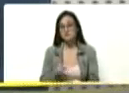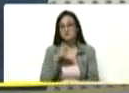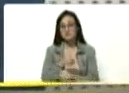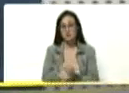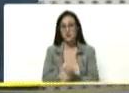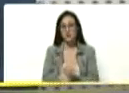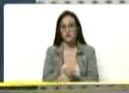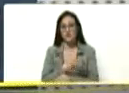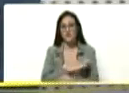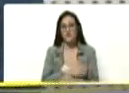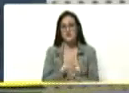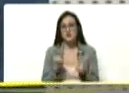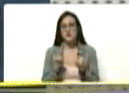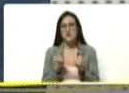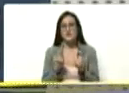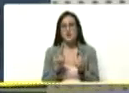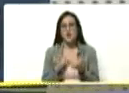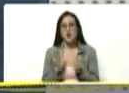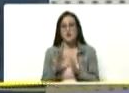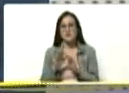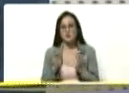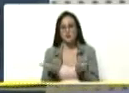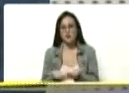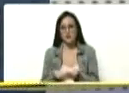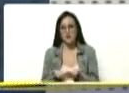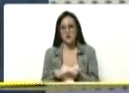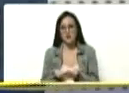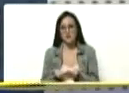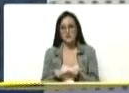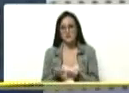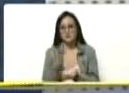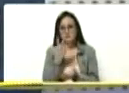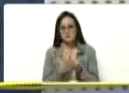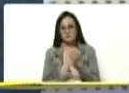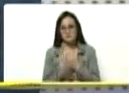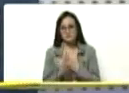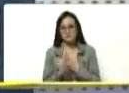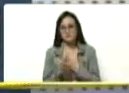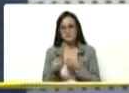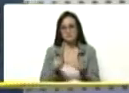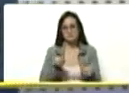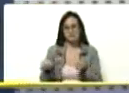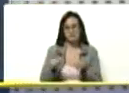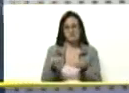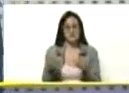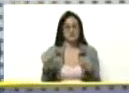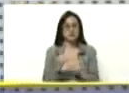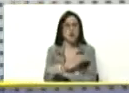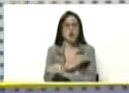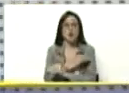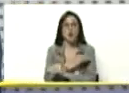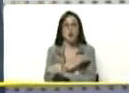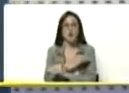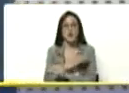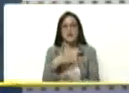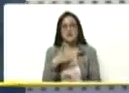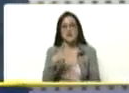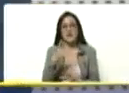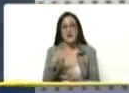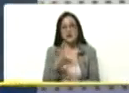fuerza un orden mundial unipolar, tan contrario y tan adverso al interés